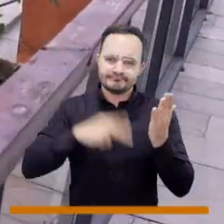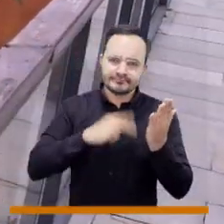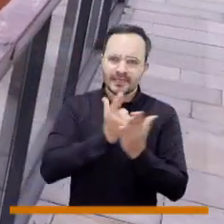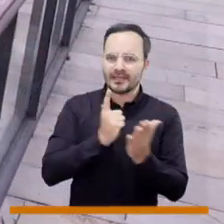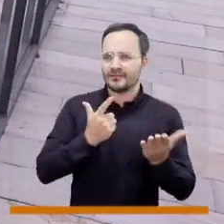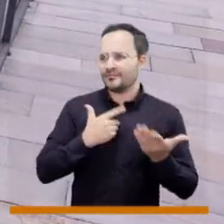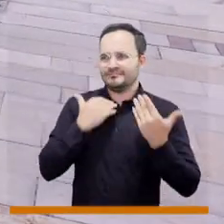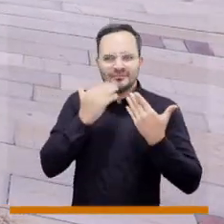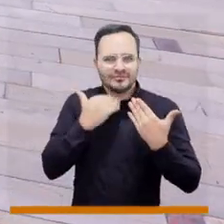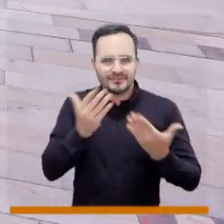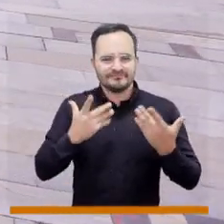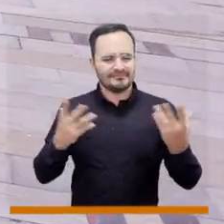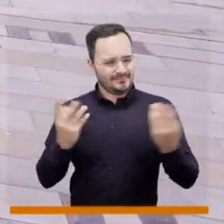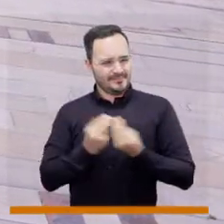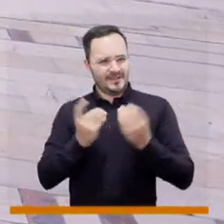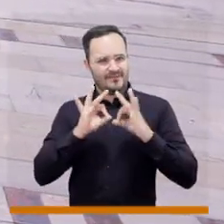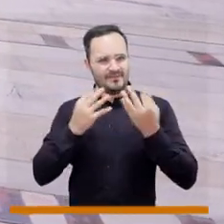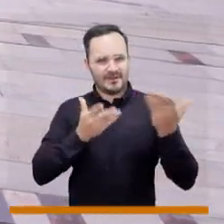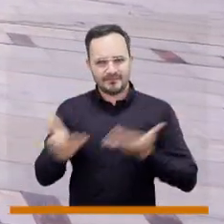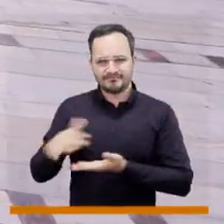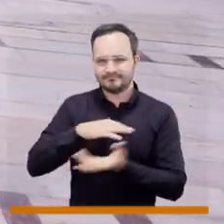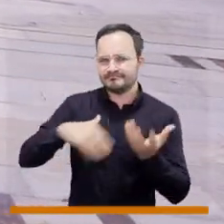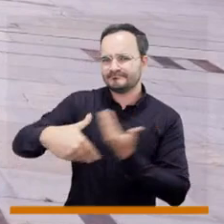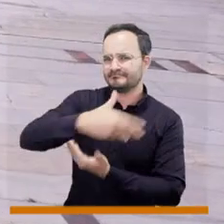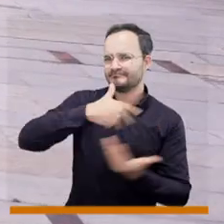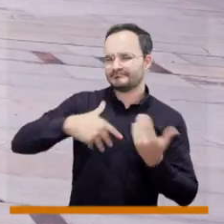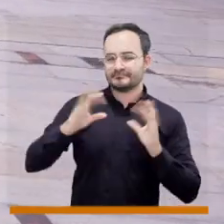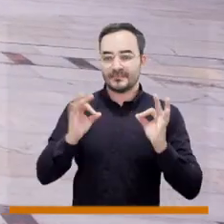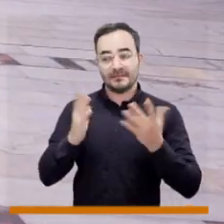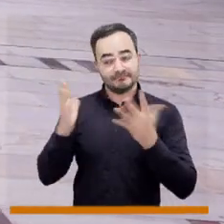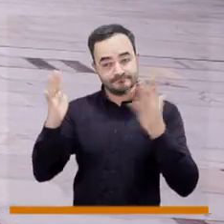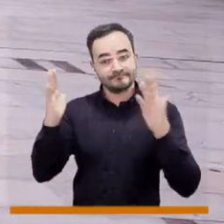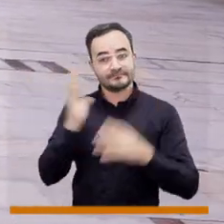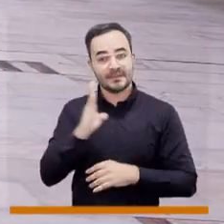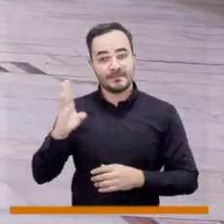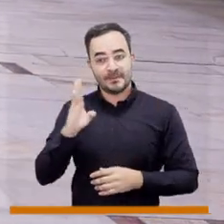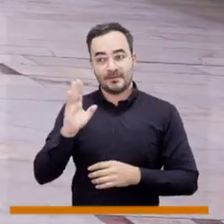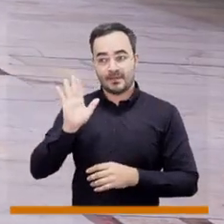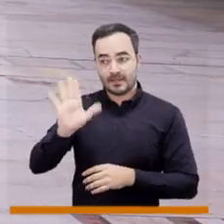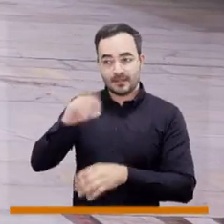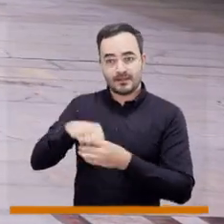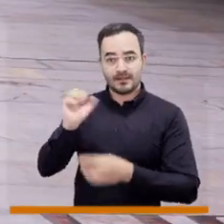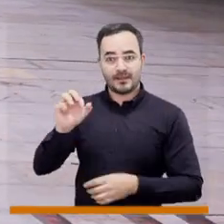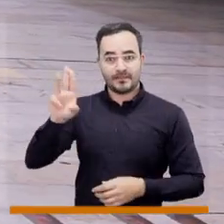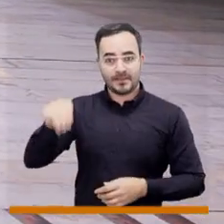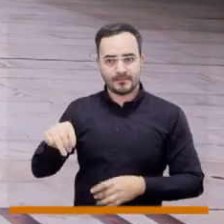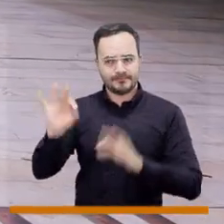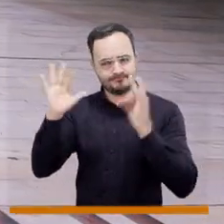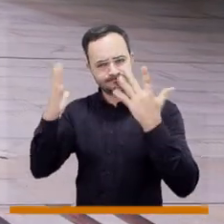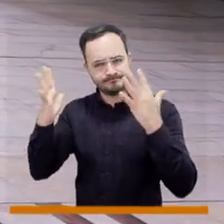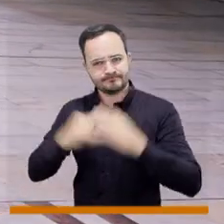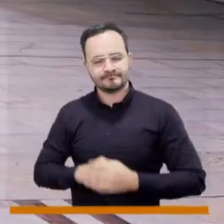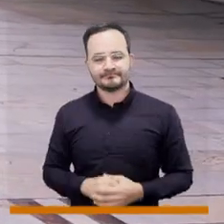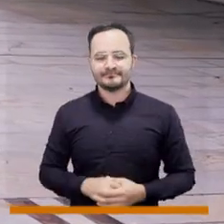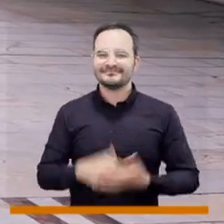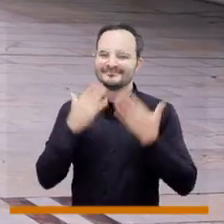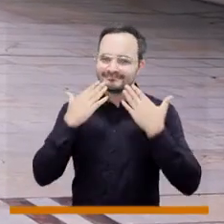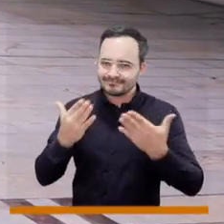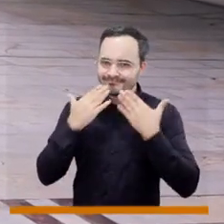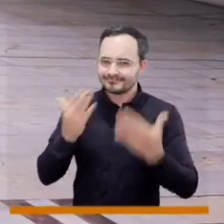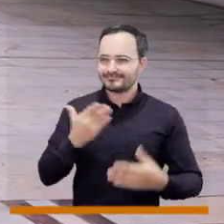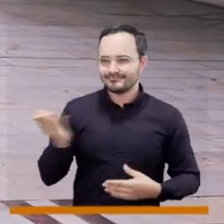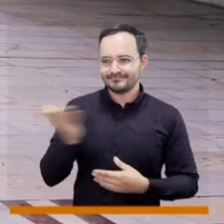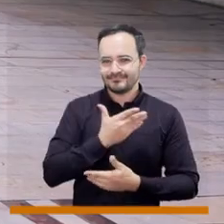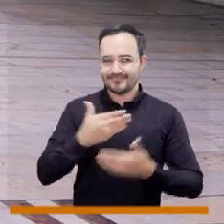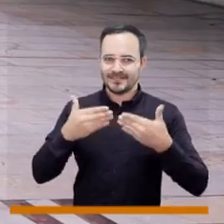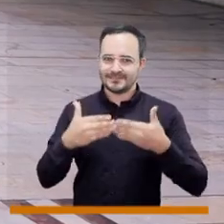muy familiares, así que bienvenidos todos y felicitaciones a la Biblioteca EPM. Gracias por ese trabajo y este espacio que conservan al servicio de